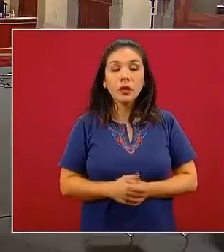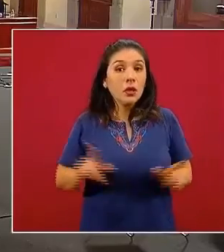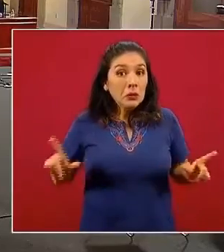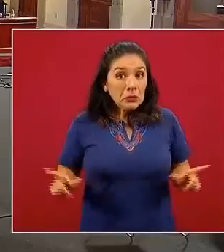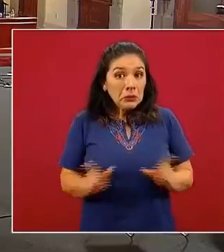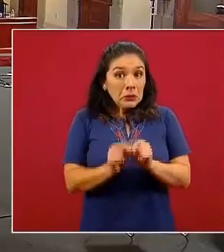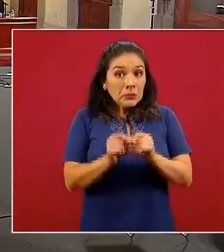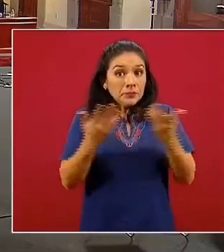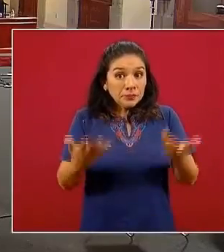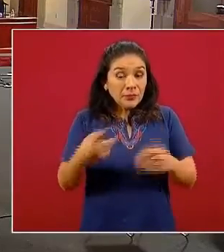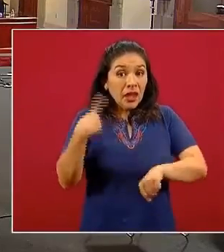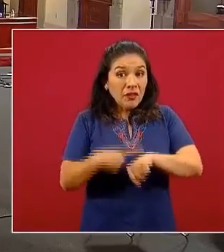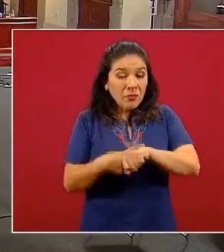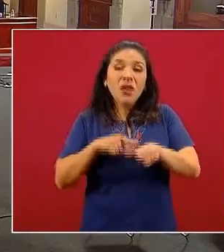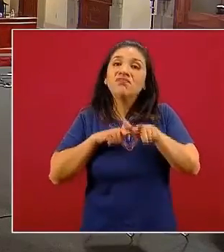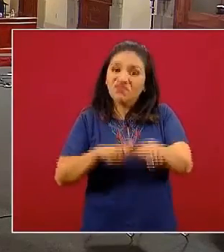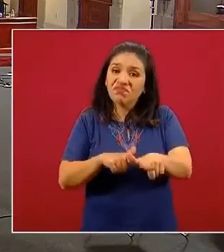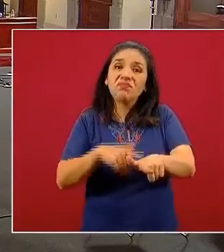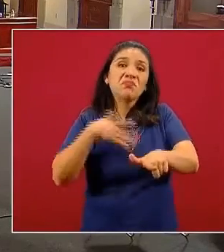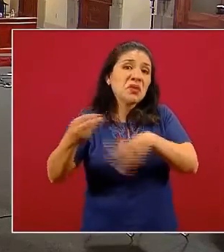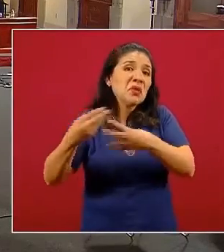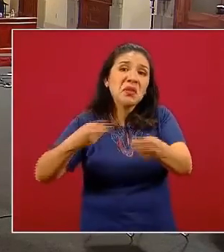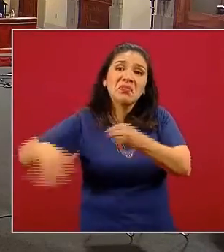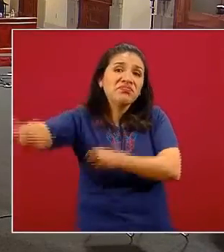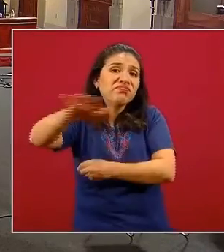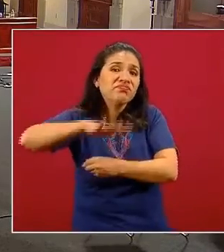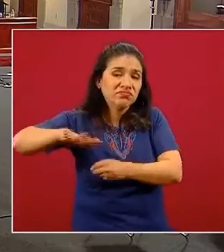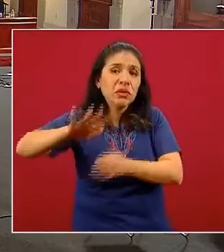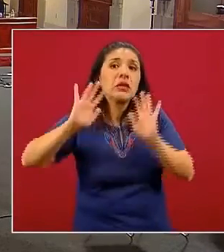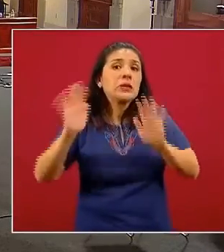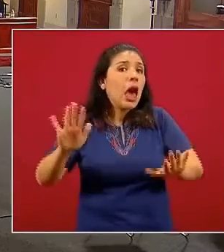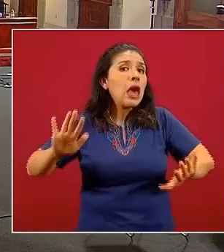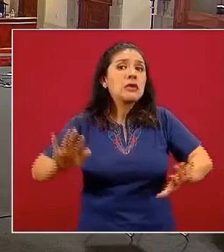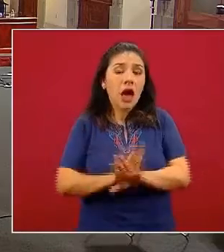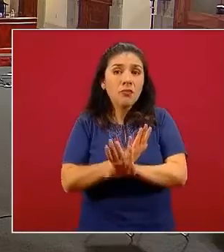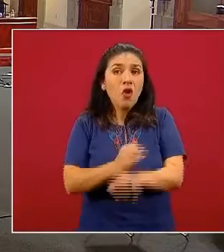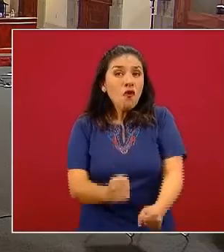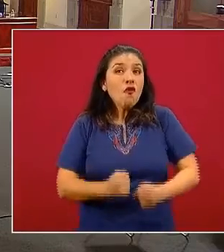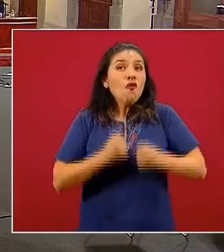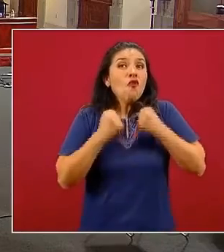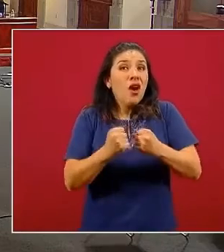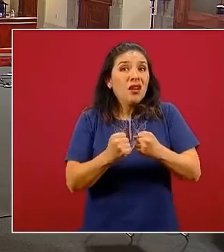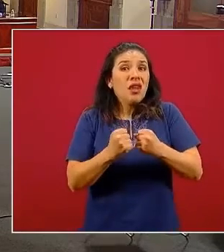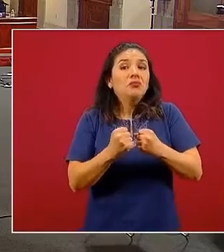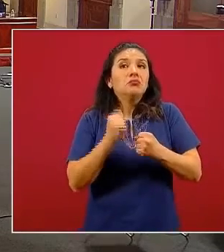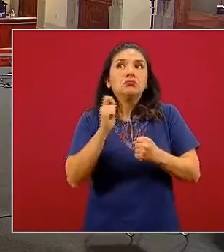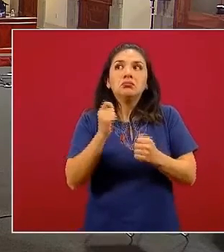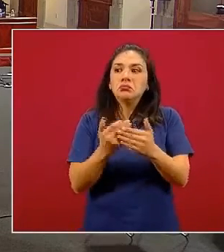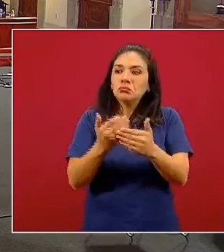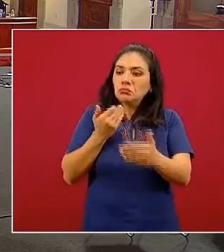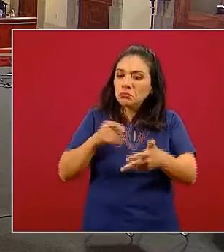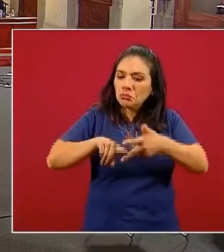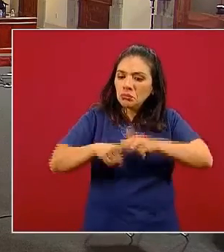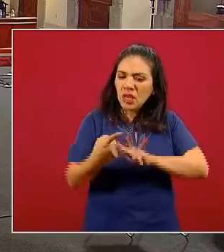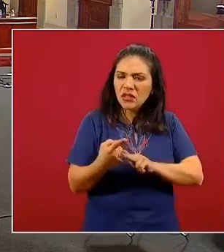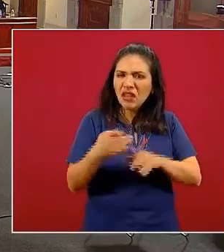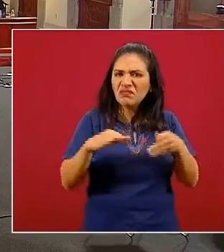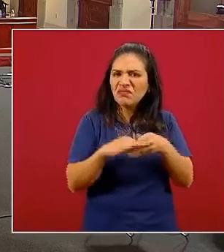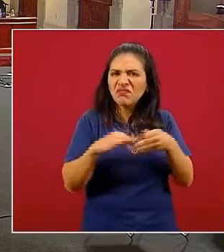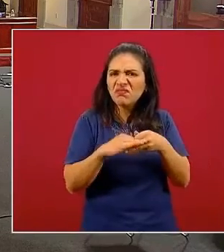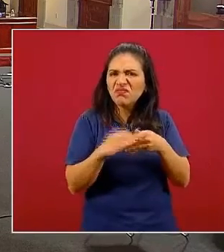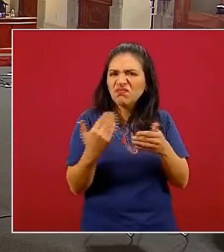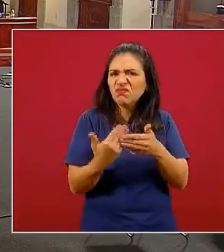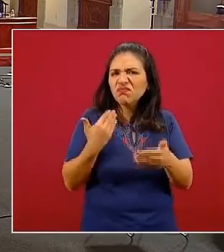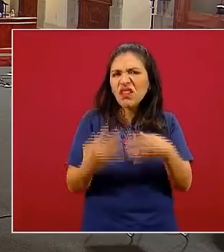Resumen, la epidemia sigue activa, la epidemia cambió su intensidad desde hace